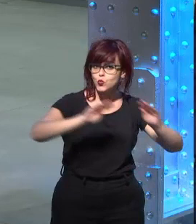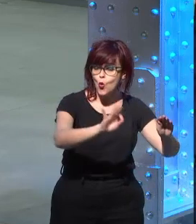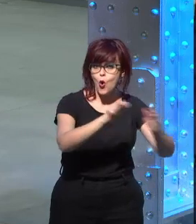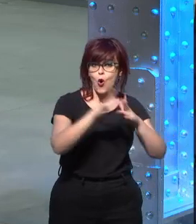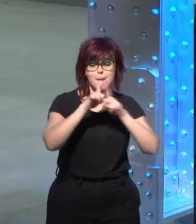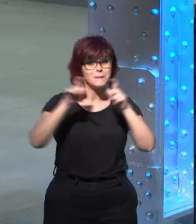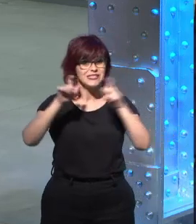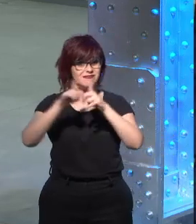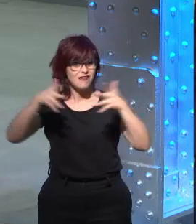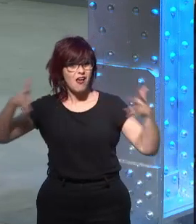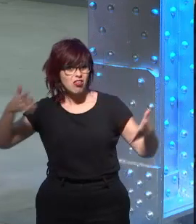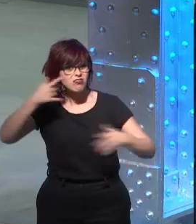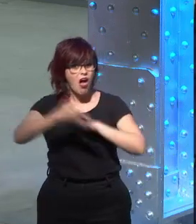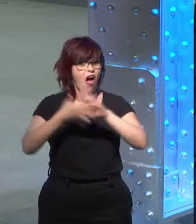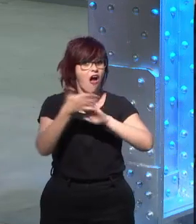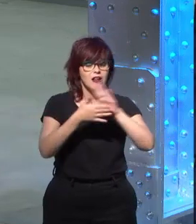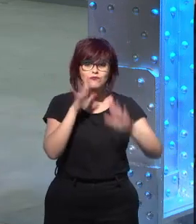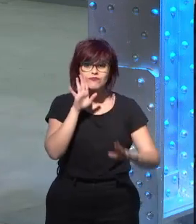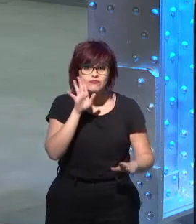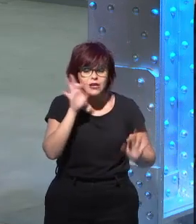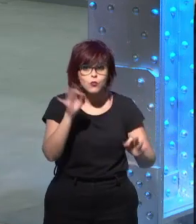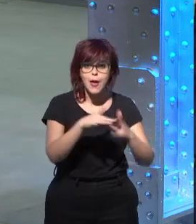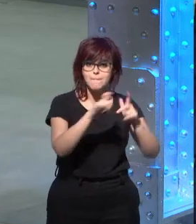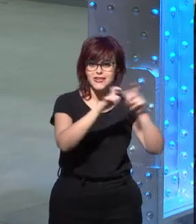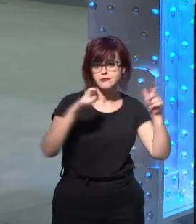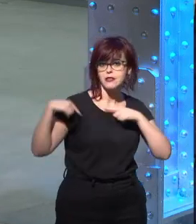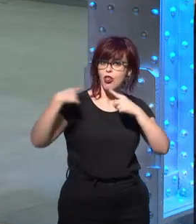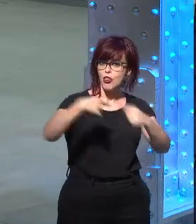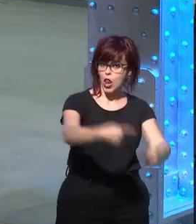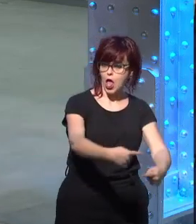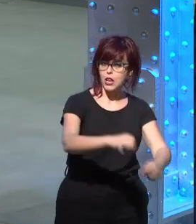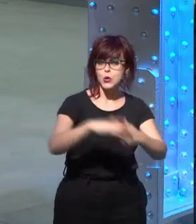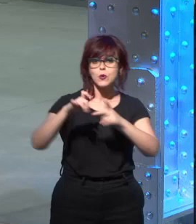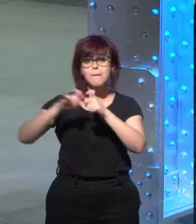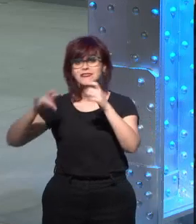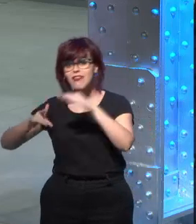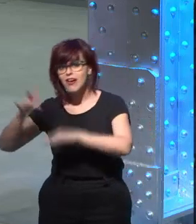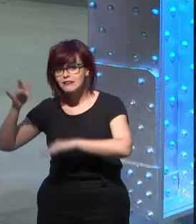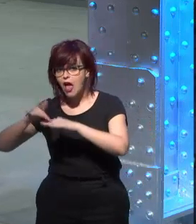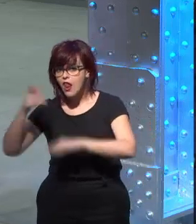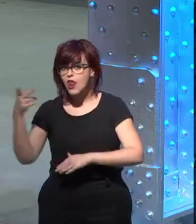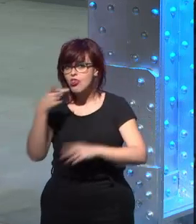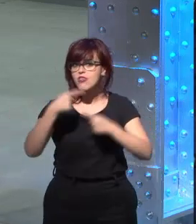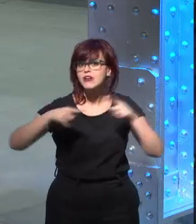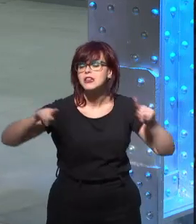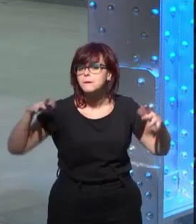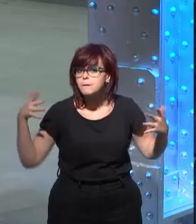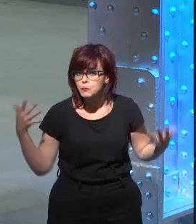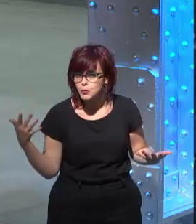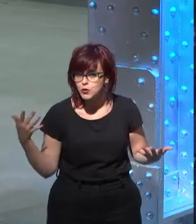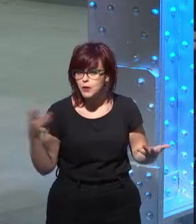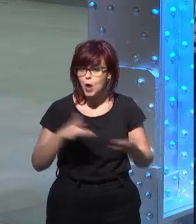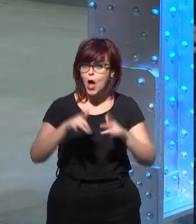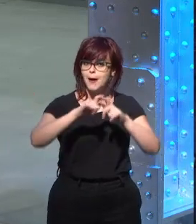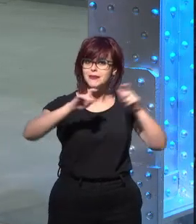hablamos de las empresas, la gran diferencia entre una empresa tradicional y una empresa digital es que en una